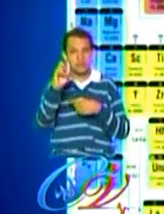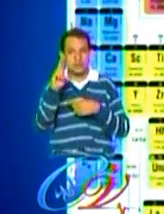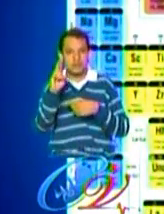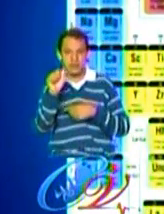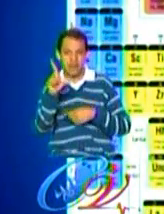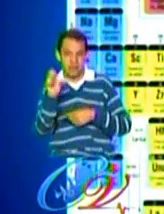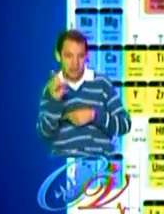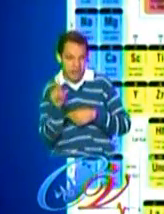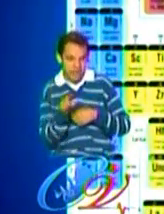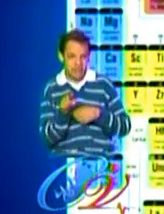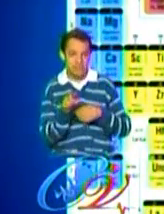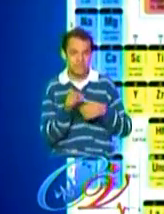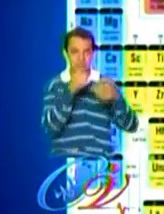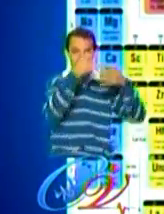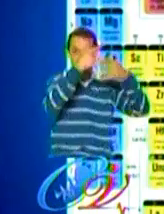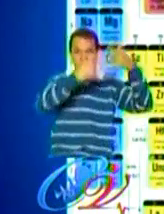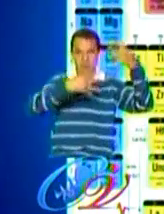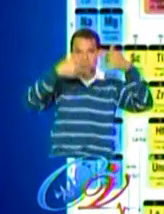Entonces,